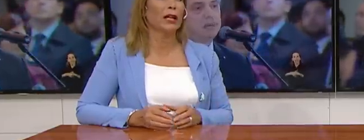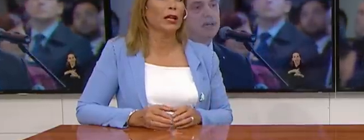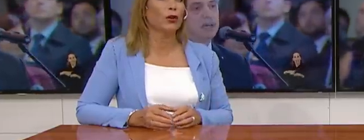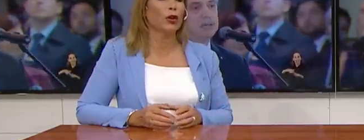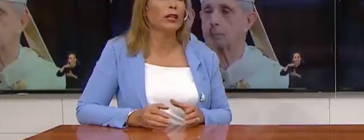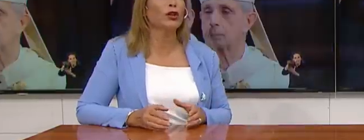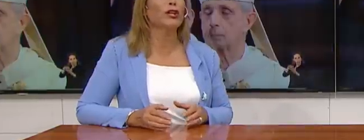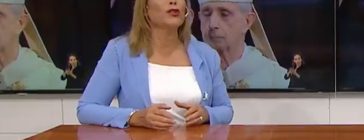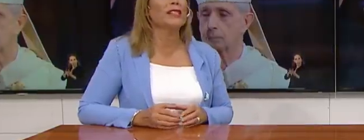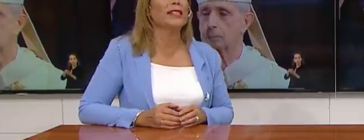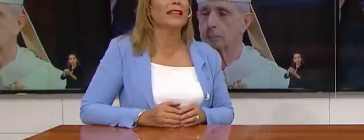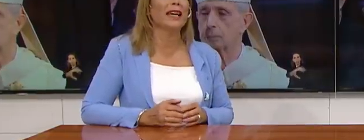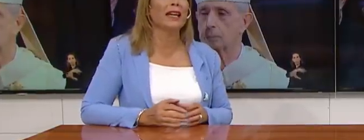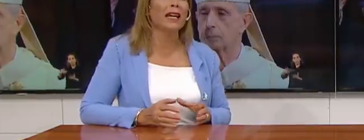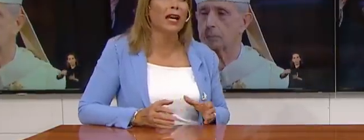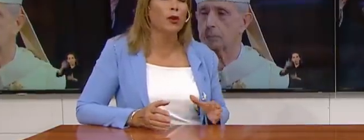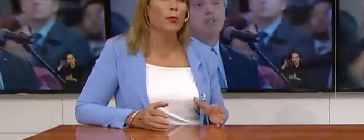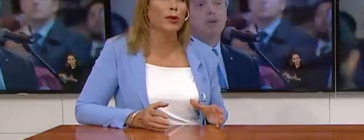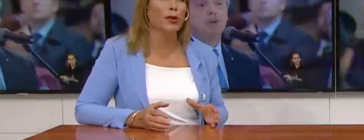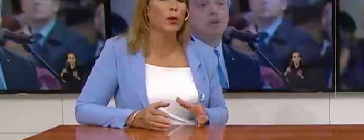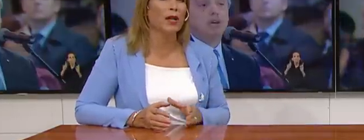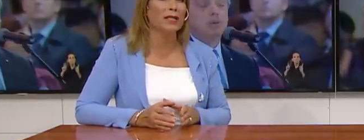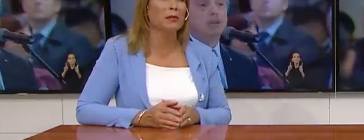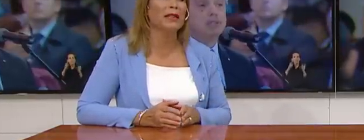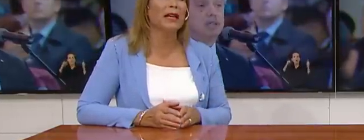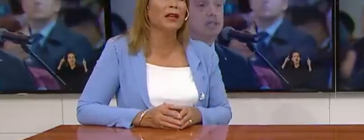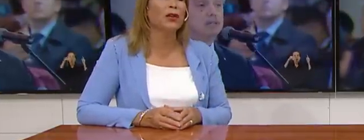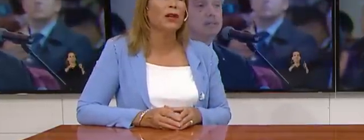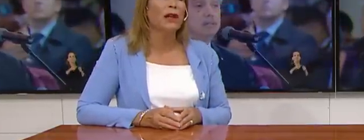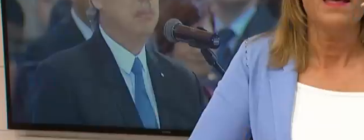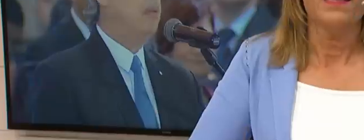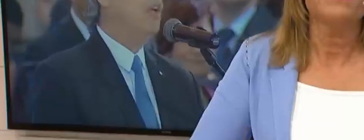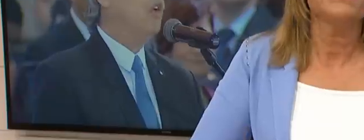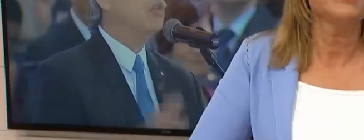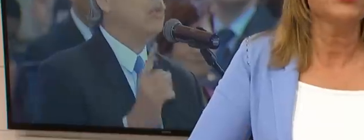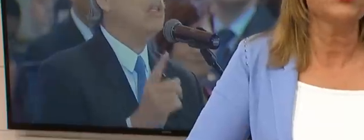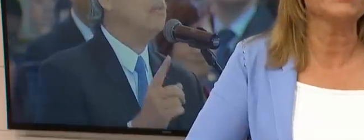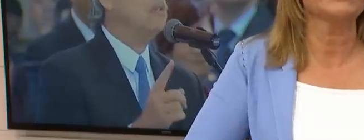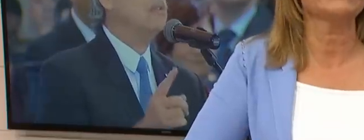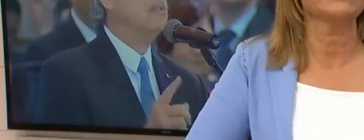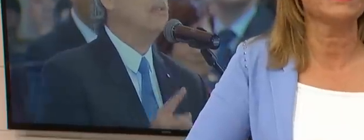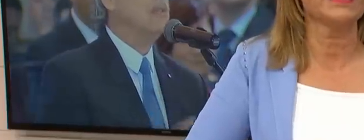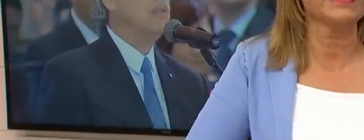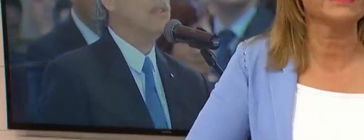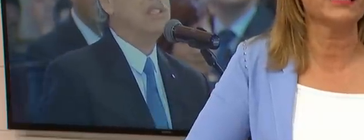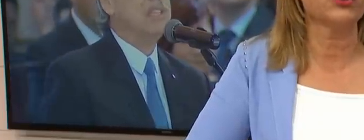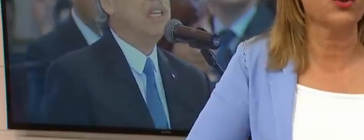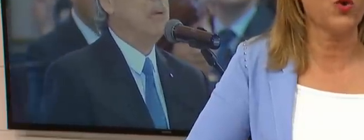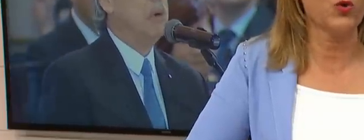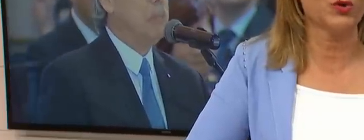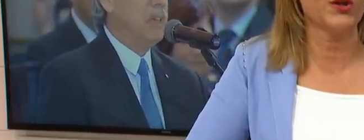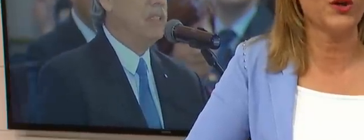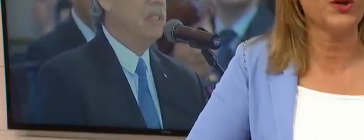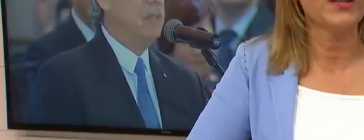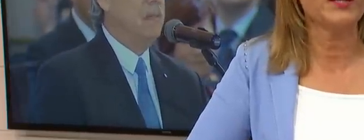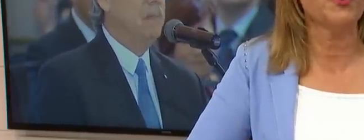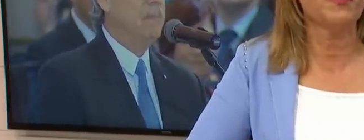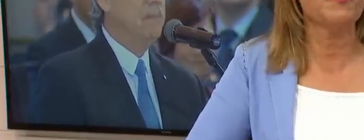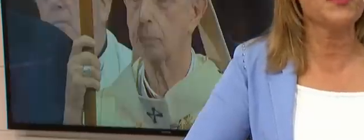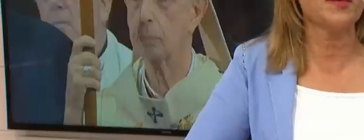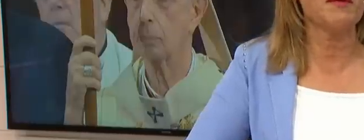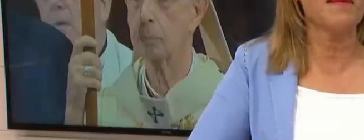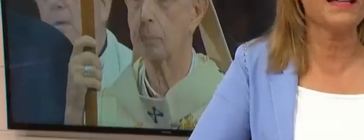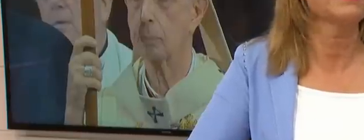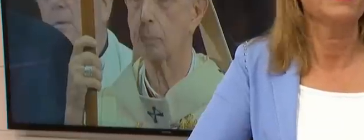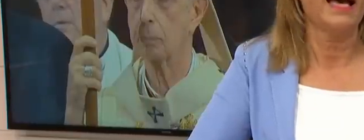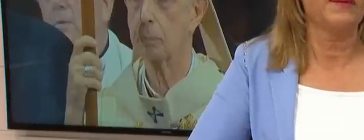está dolido, molesto, que no se siente aislado porque no lo hayan invitado. E insistió con esta necesidad de que estén todos juntos, ¿no? Y